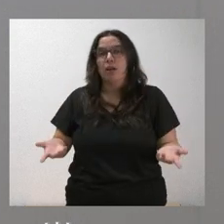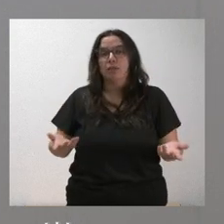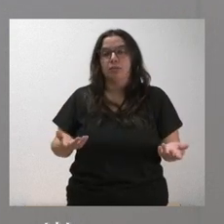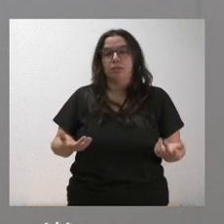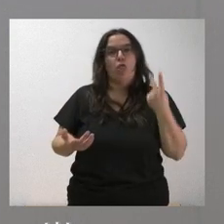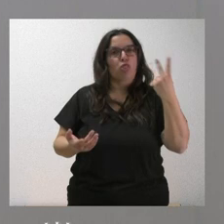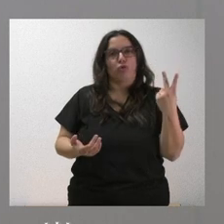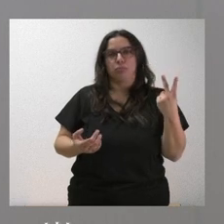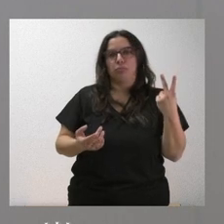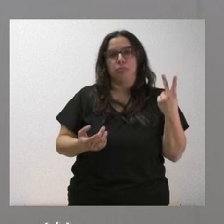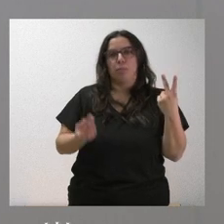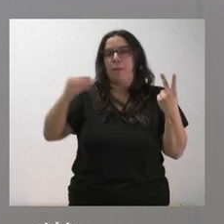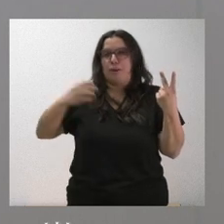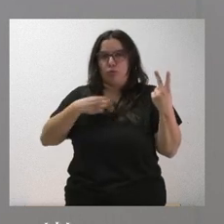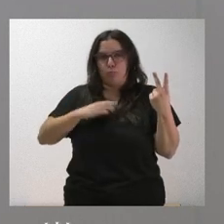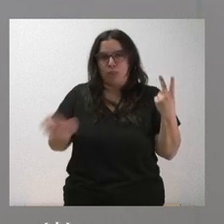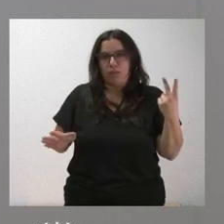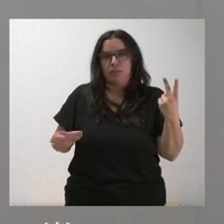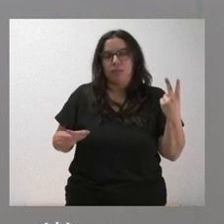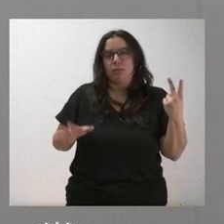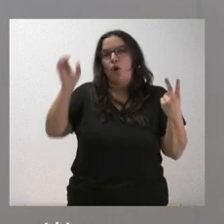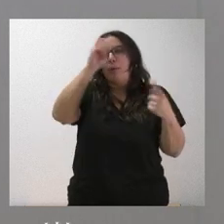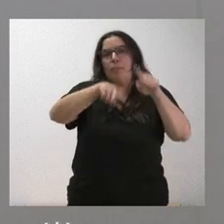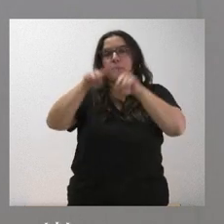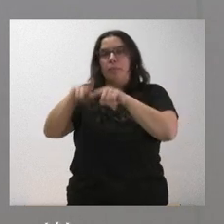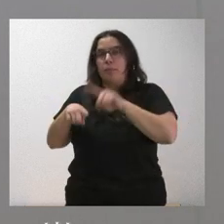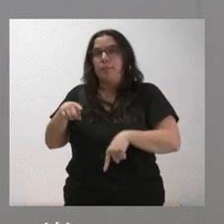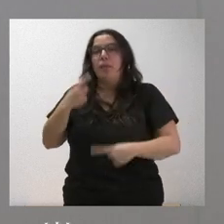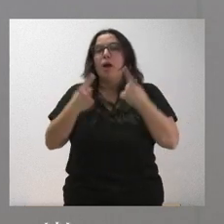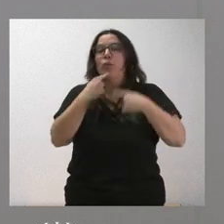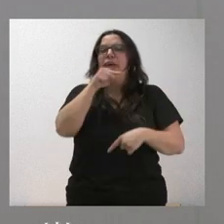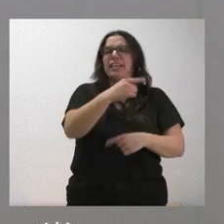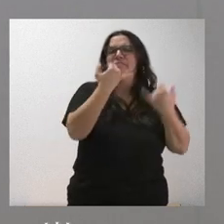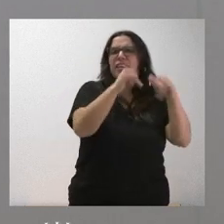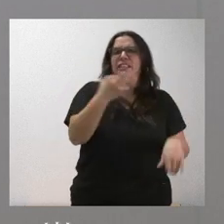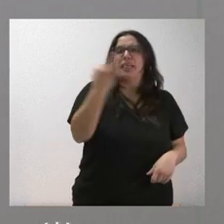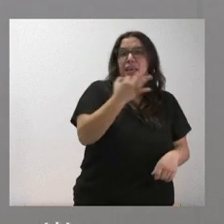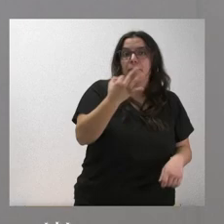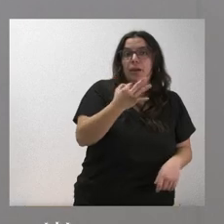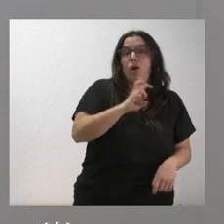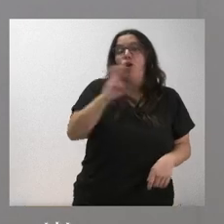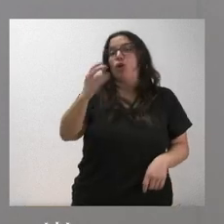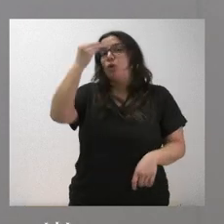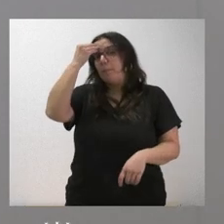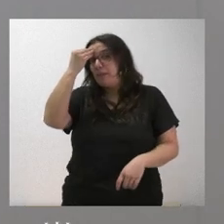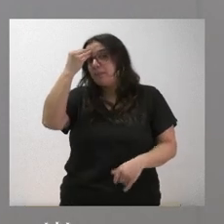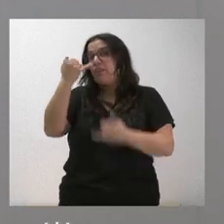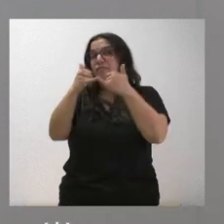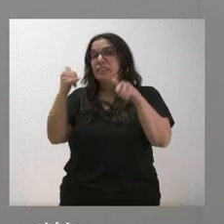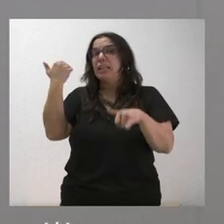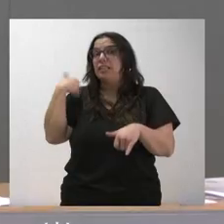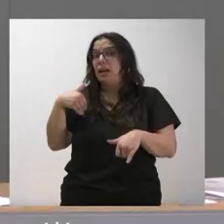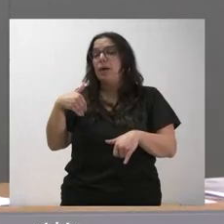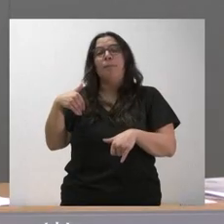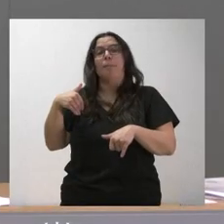y por tanto todo es opinable Pero recuerdo también a quien opina que un día tiene que ser fiesta que algunos de los que sí que han sido fiesta habría que haberlos